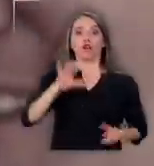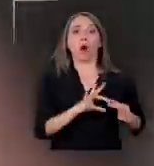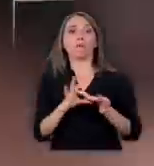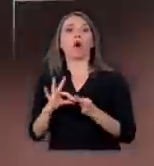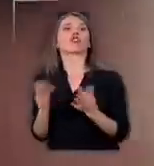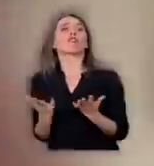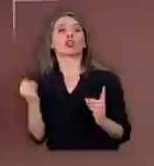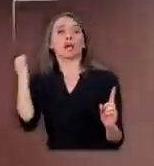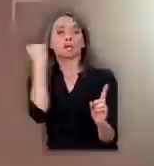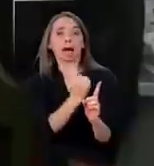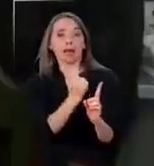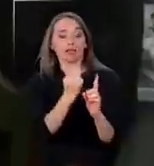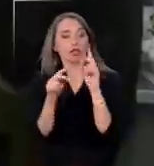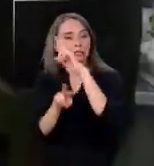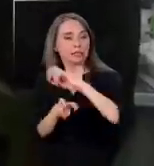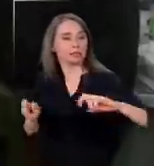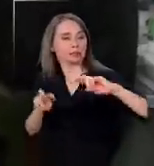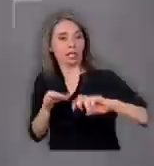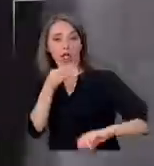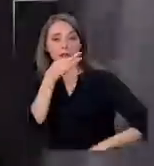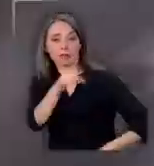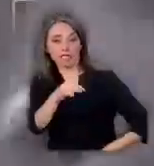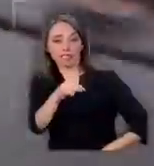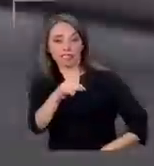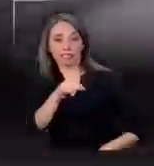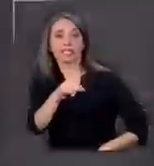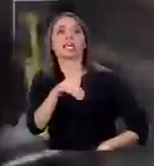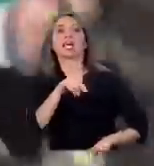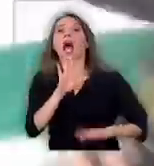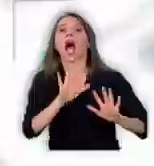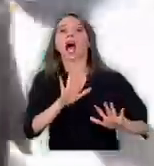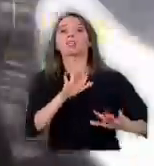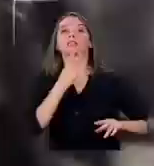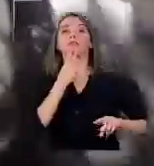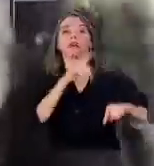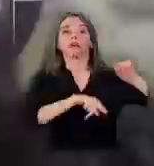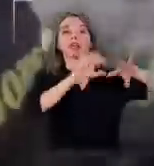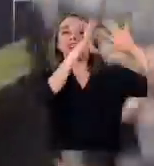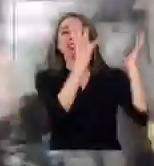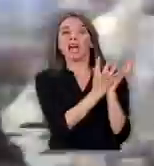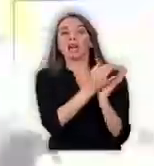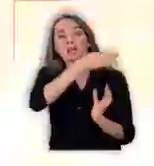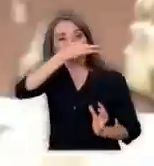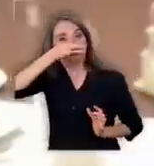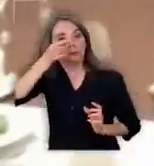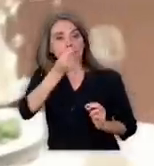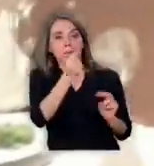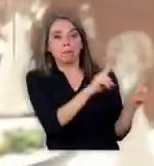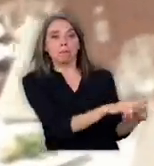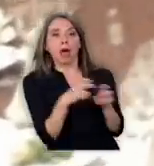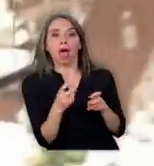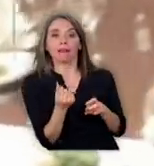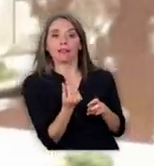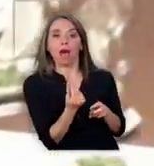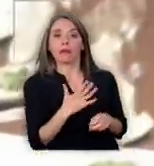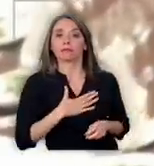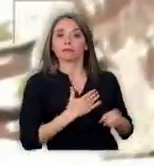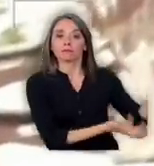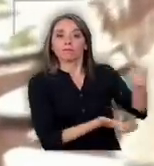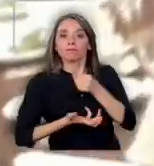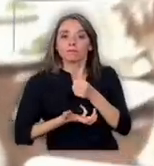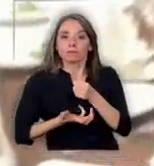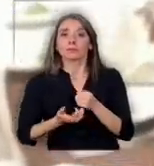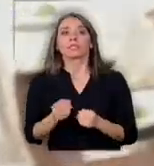su asesinato, según los investigadores, es tan terrenal como pragmático: quedarse con su dinero. Pidió la baja para